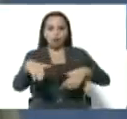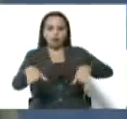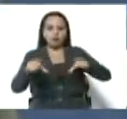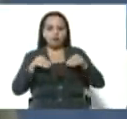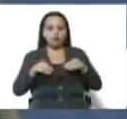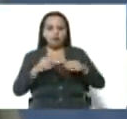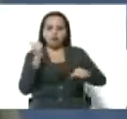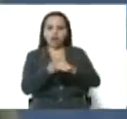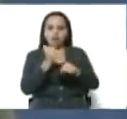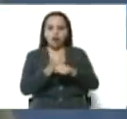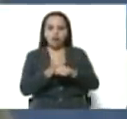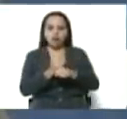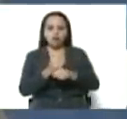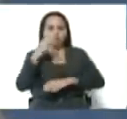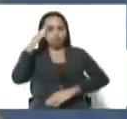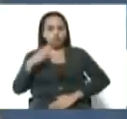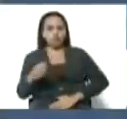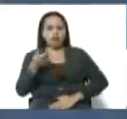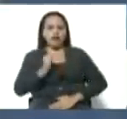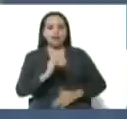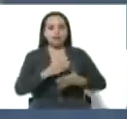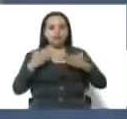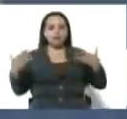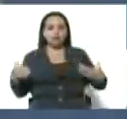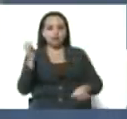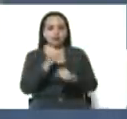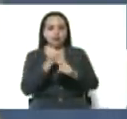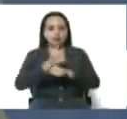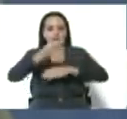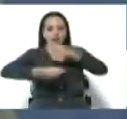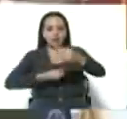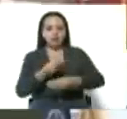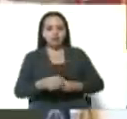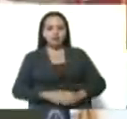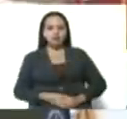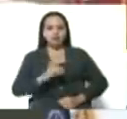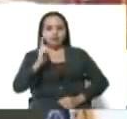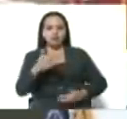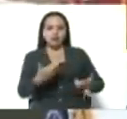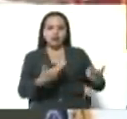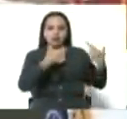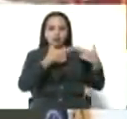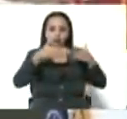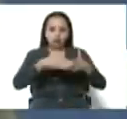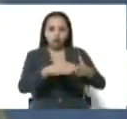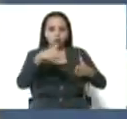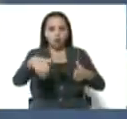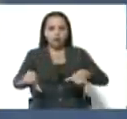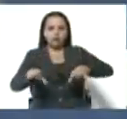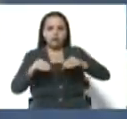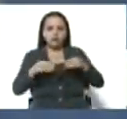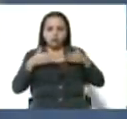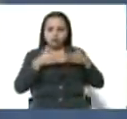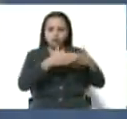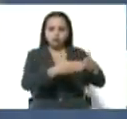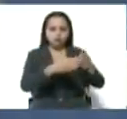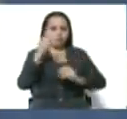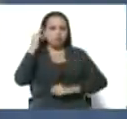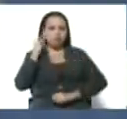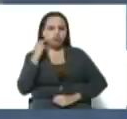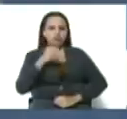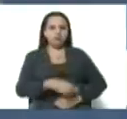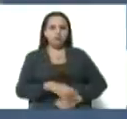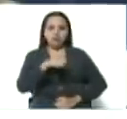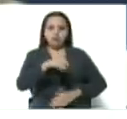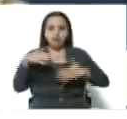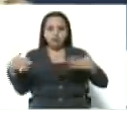ejército es la gran tarea almirantes errantes vinto hoy que asume la armada bolivariana y es